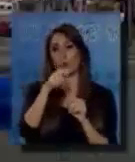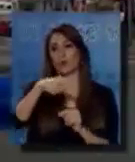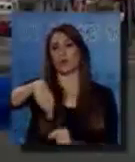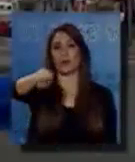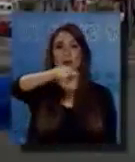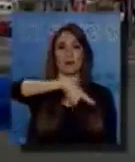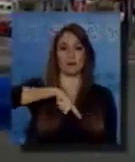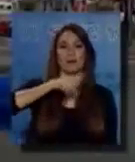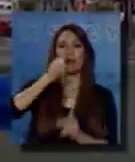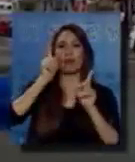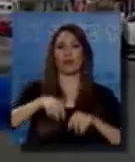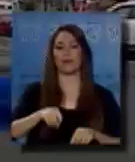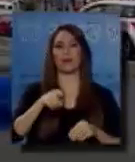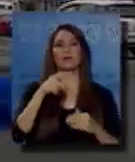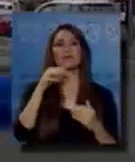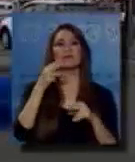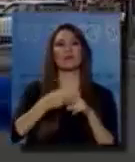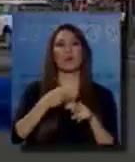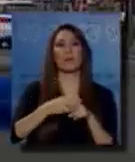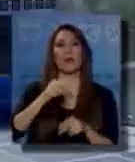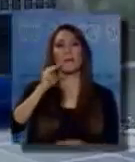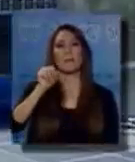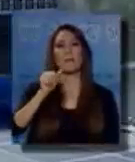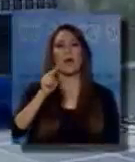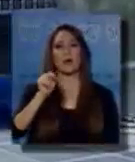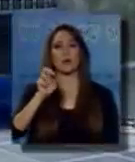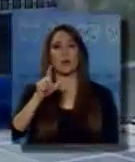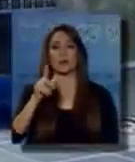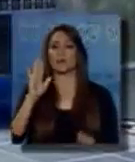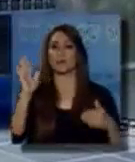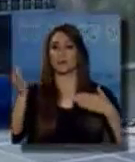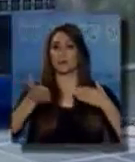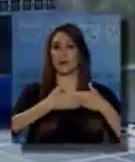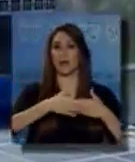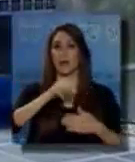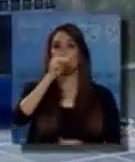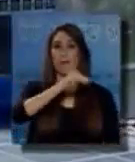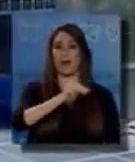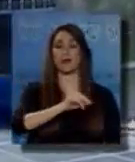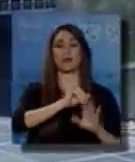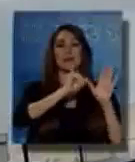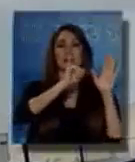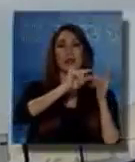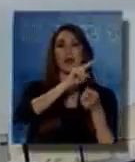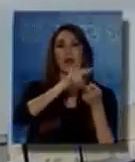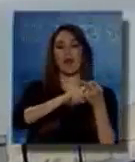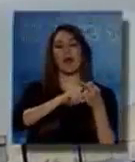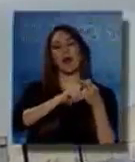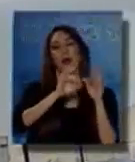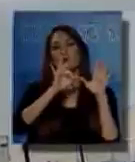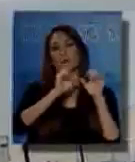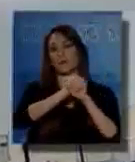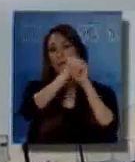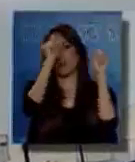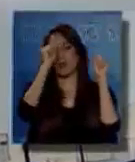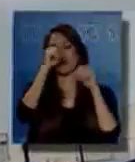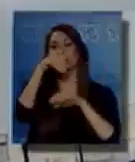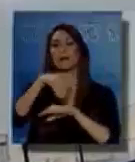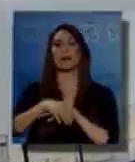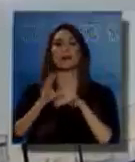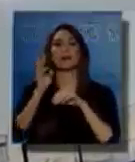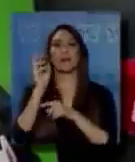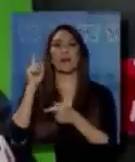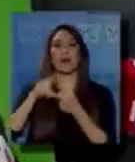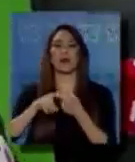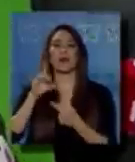deberán tener en cuenta que la avenida Manuel Córdoba Galarza se cerrará el martes de 7 a 8 de la mañana y el miércoles de 6 a 20